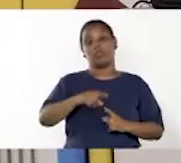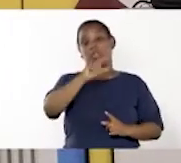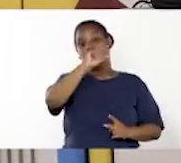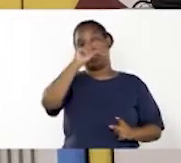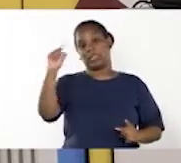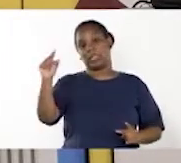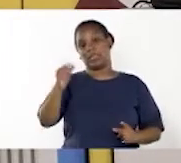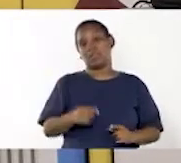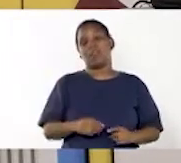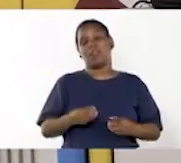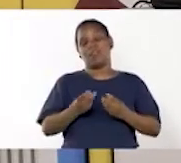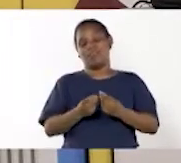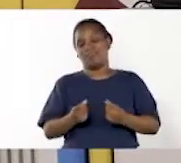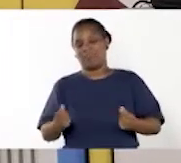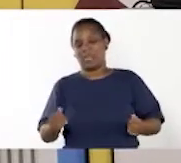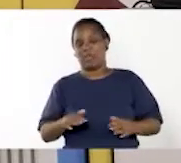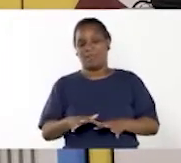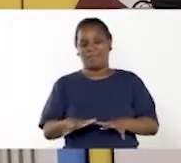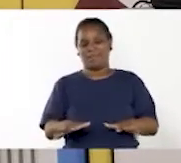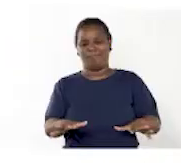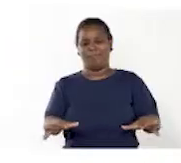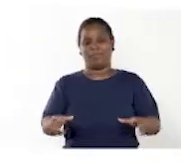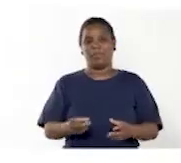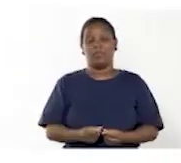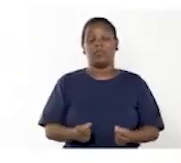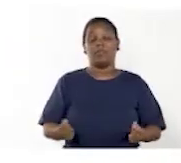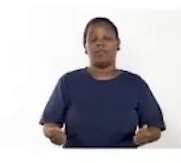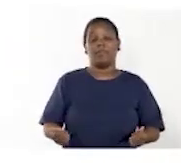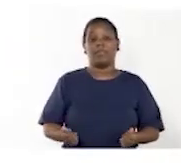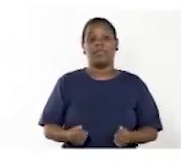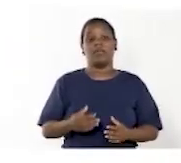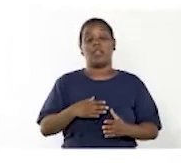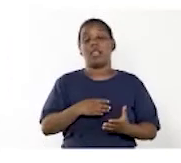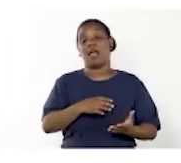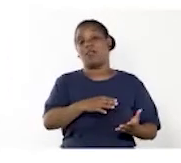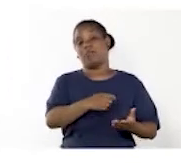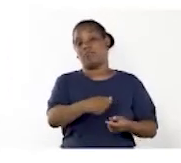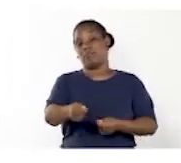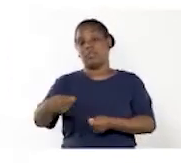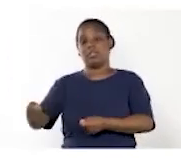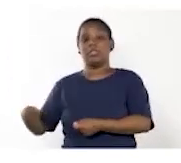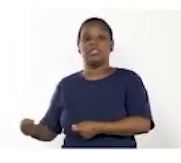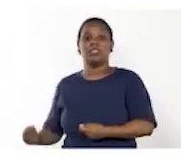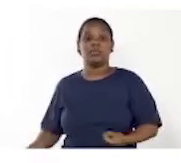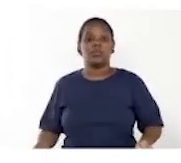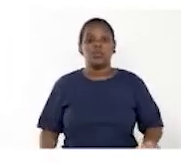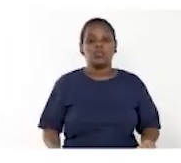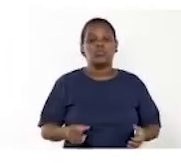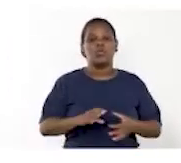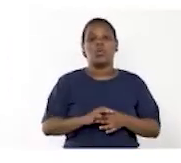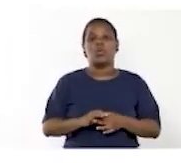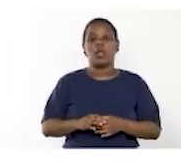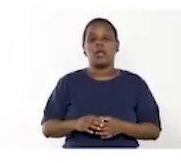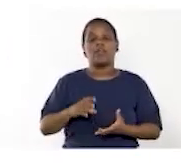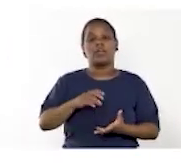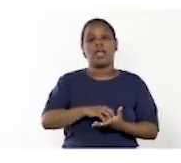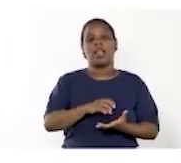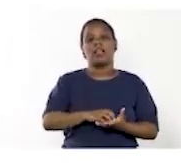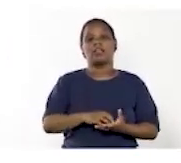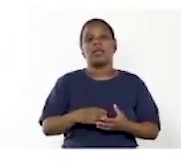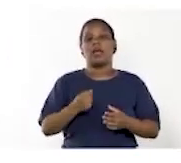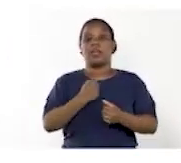ahí: la degradación de los suelos, la distribución geográfica de las áreas protegidas,